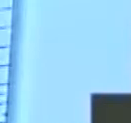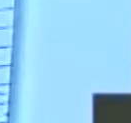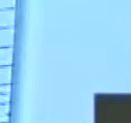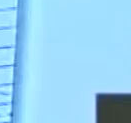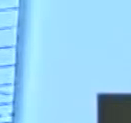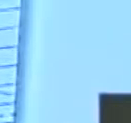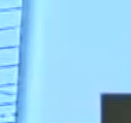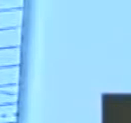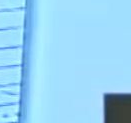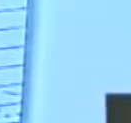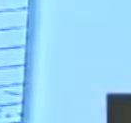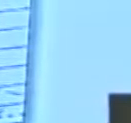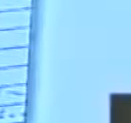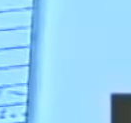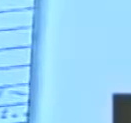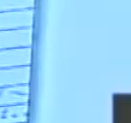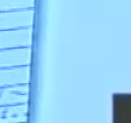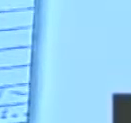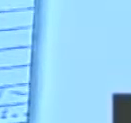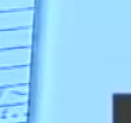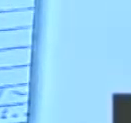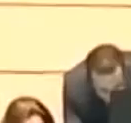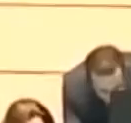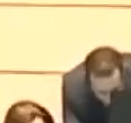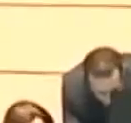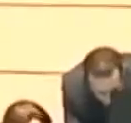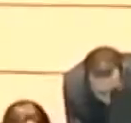siguiente diapositiva, por favor.